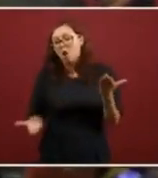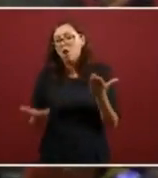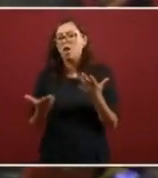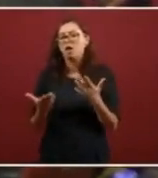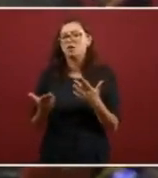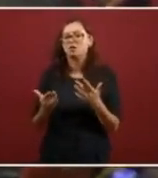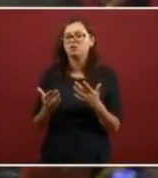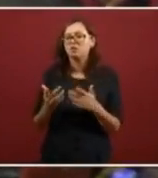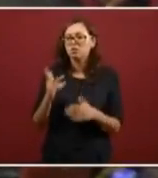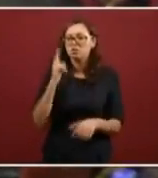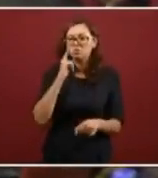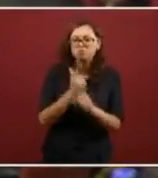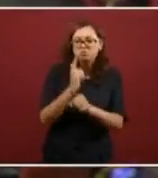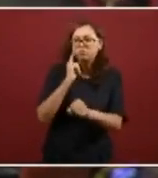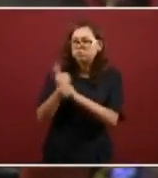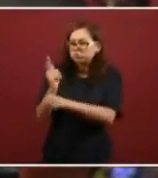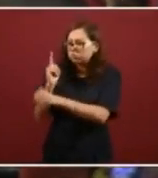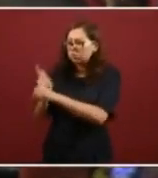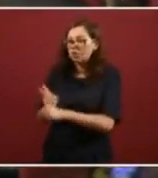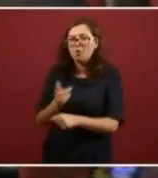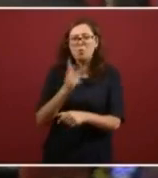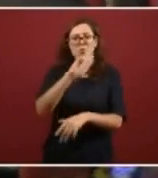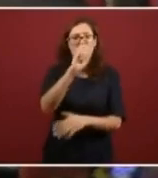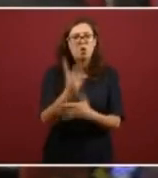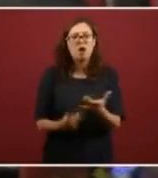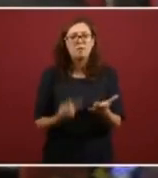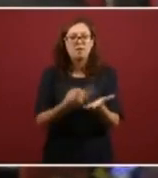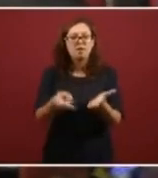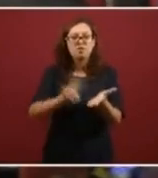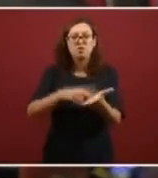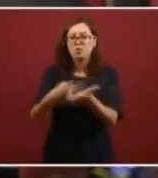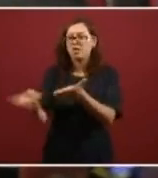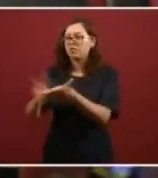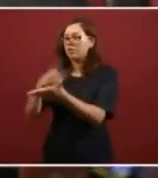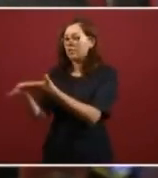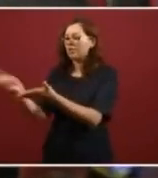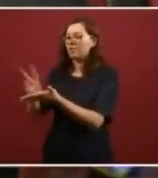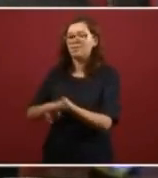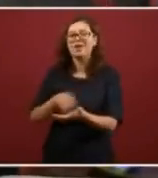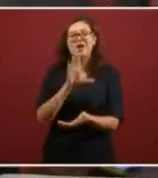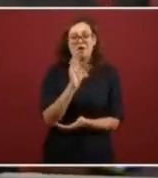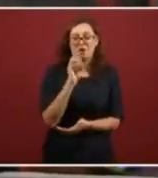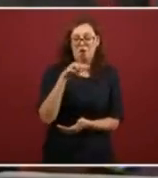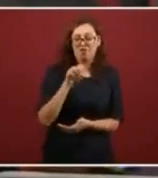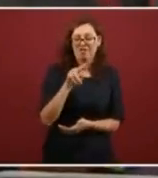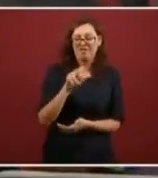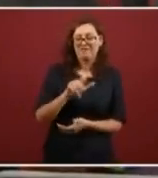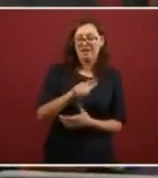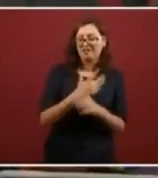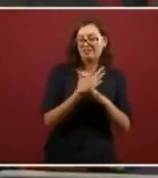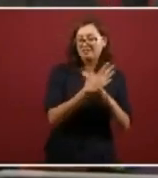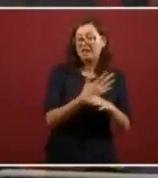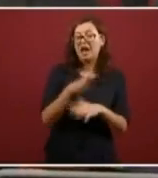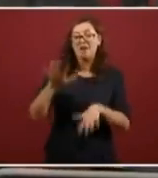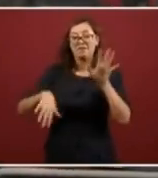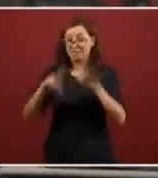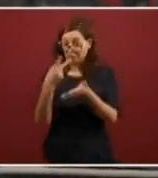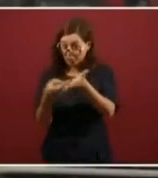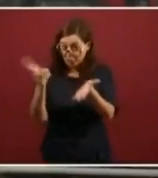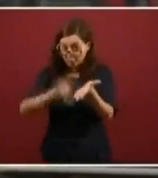programas se encontraron dobles? Porque incluso hasta Coneval señalaba que hasta tres veces podrían ser